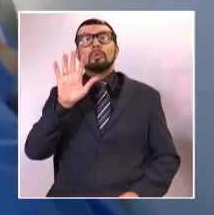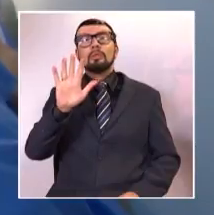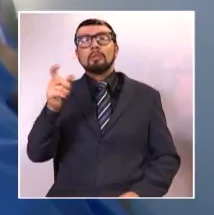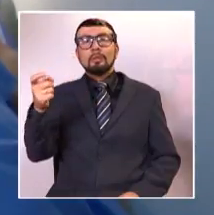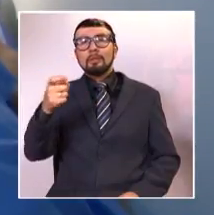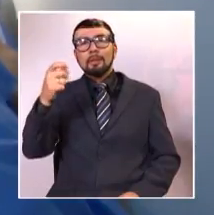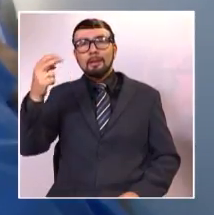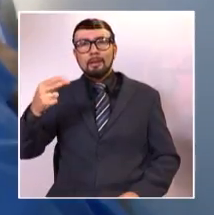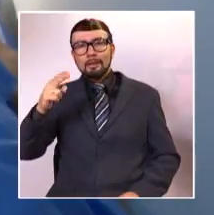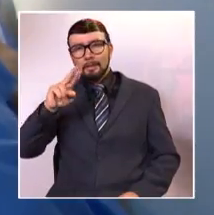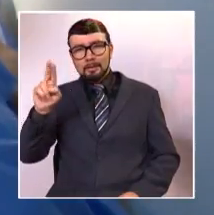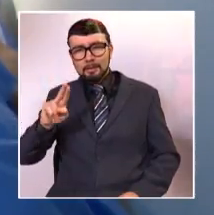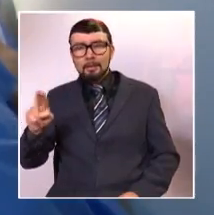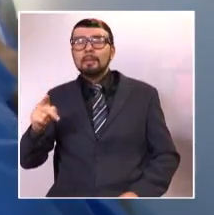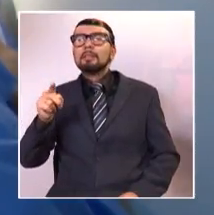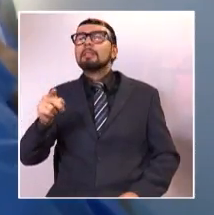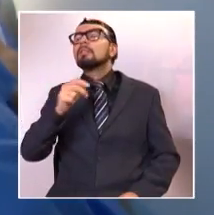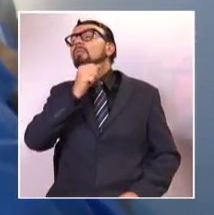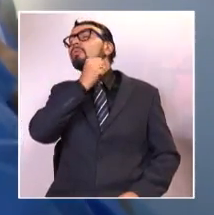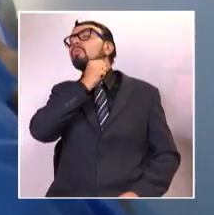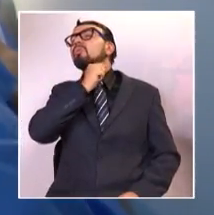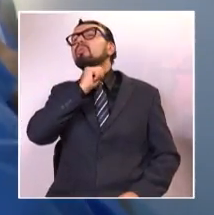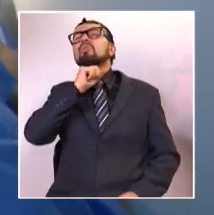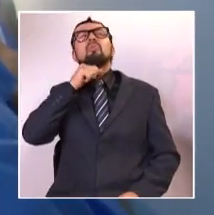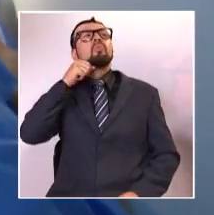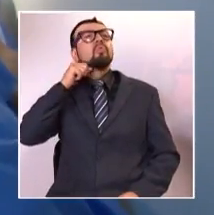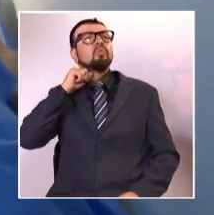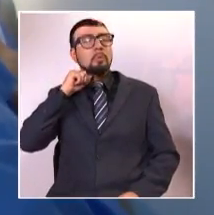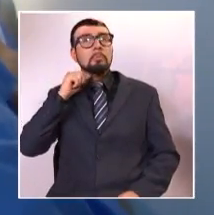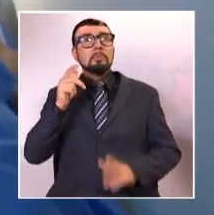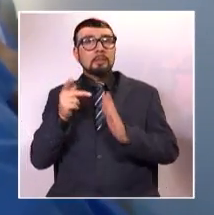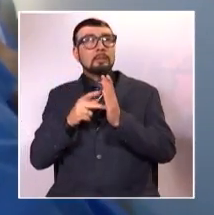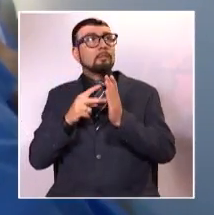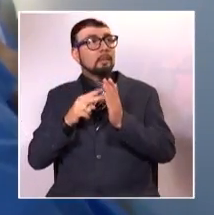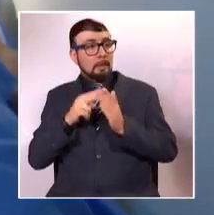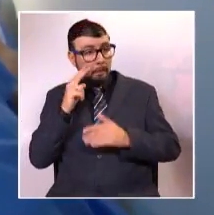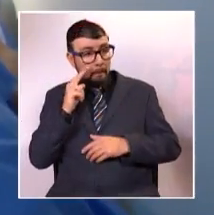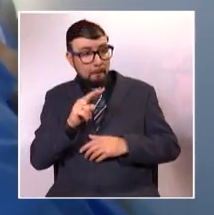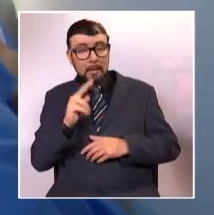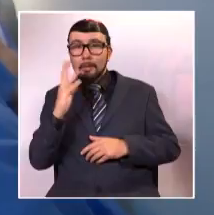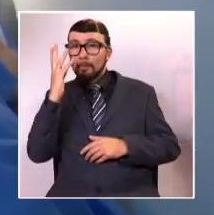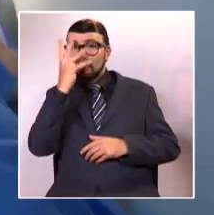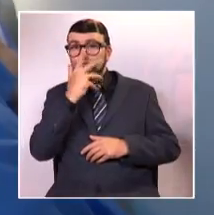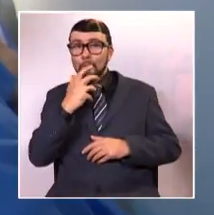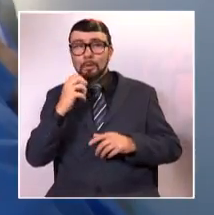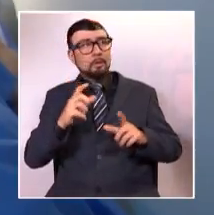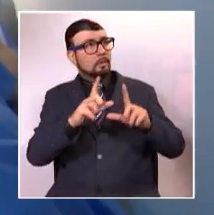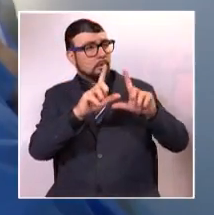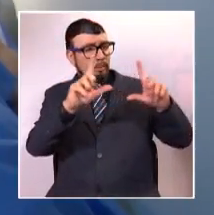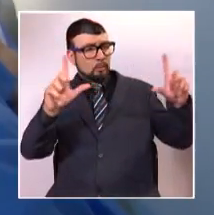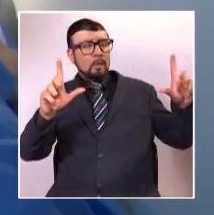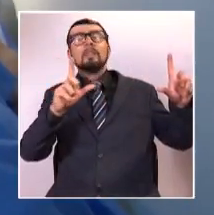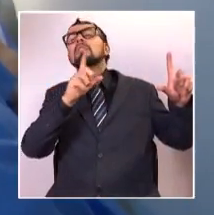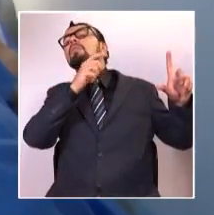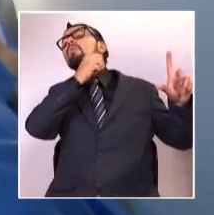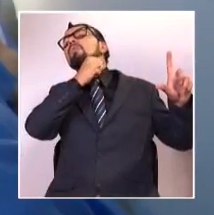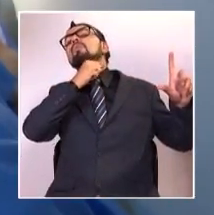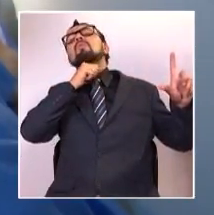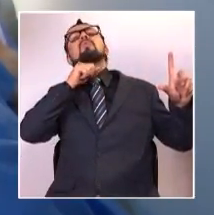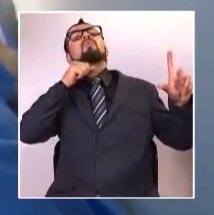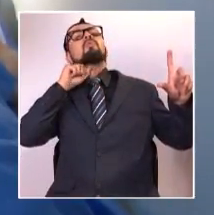una muy buena resolución a nivel de tejidos u órganos muy